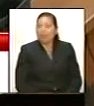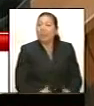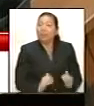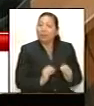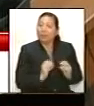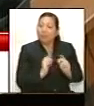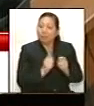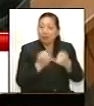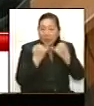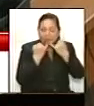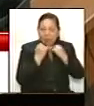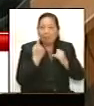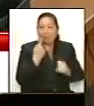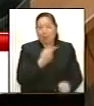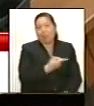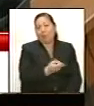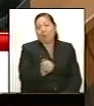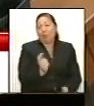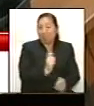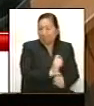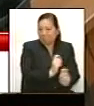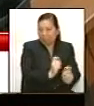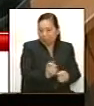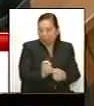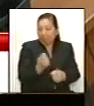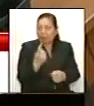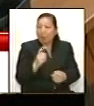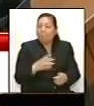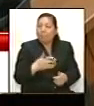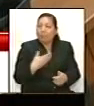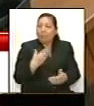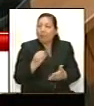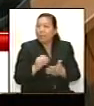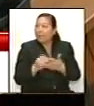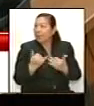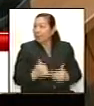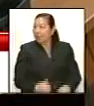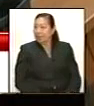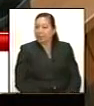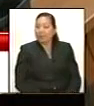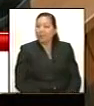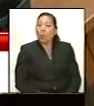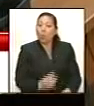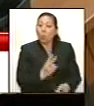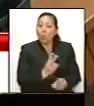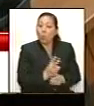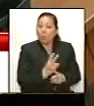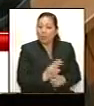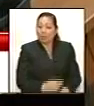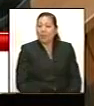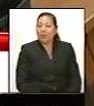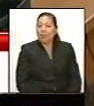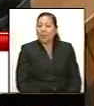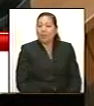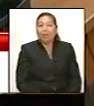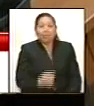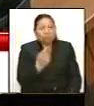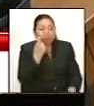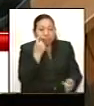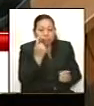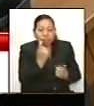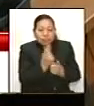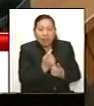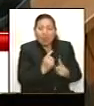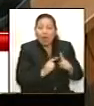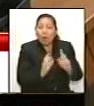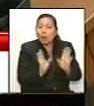esta información para que ustedes la repartan, pero también para poder plantear ya sea campañas de prevención, campañas de conocimiento,